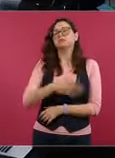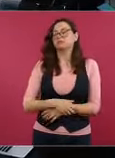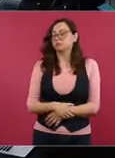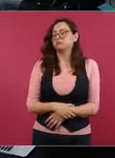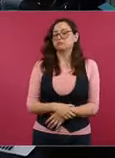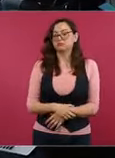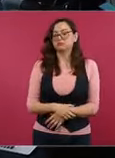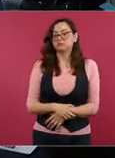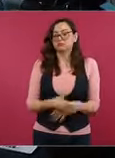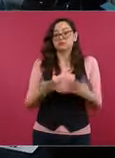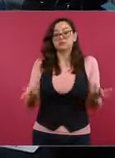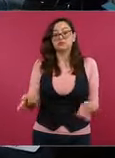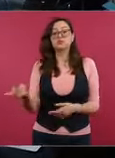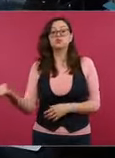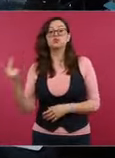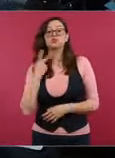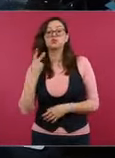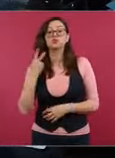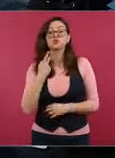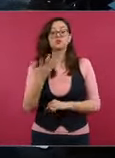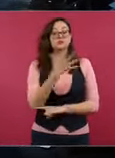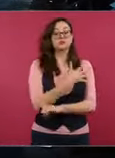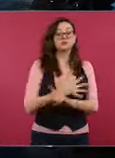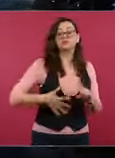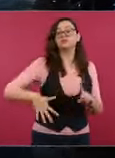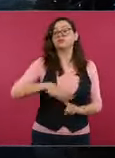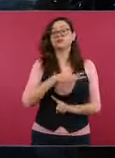Además, la política y todo lo que hacemos